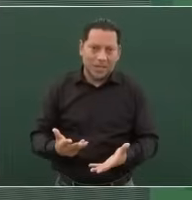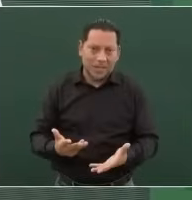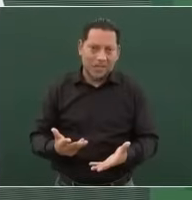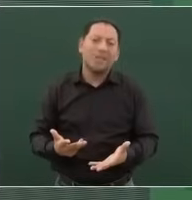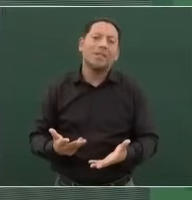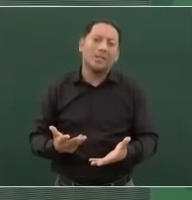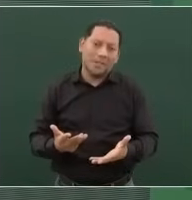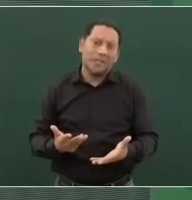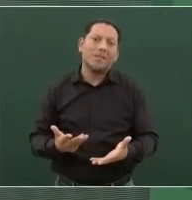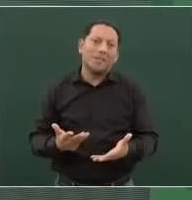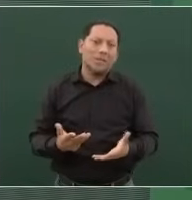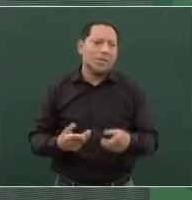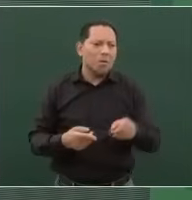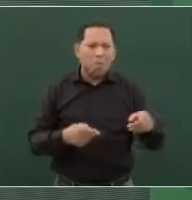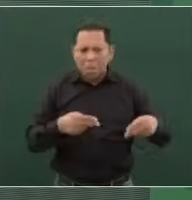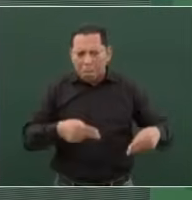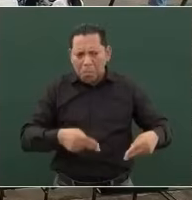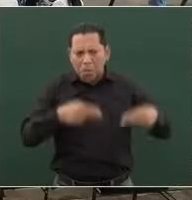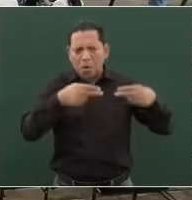son constructores,